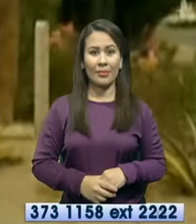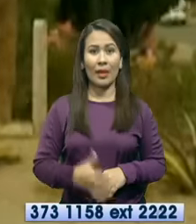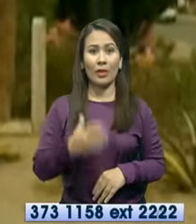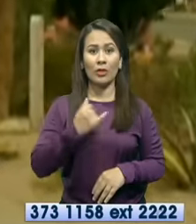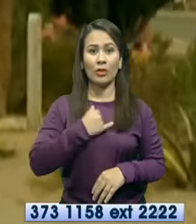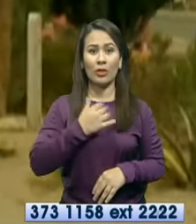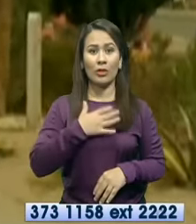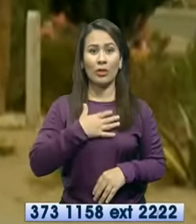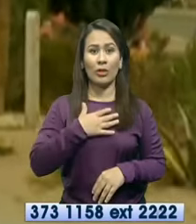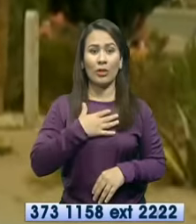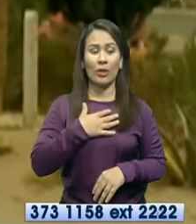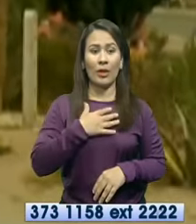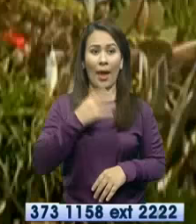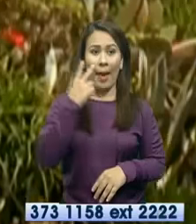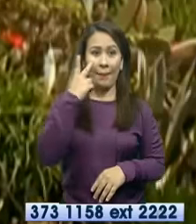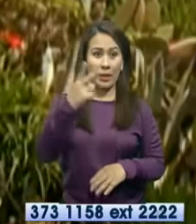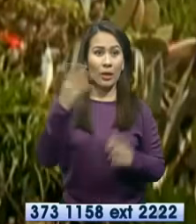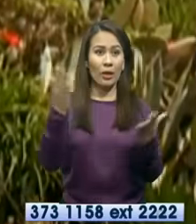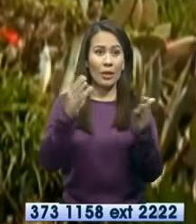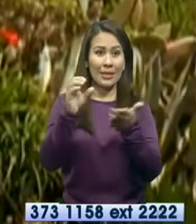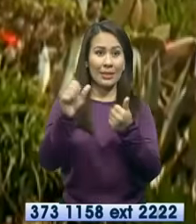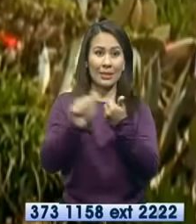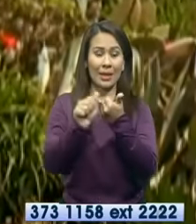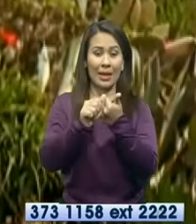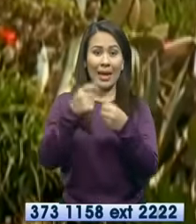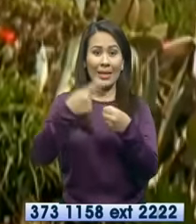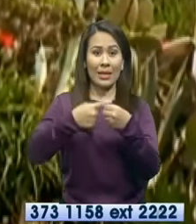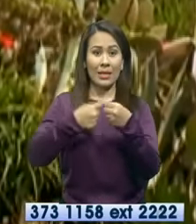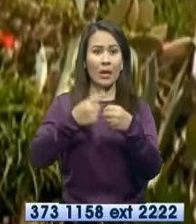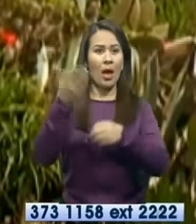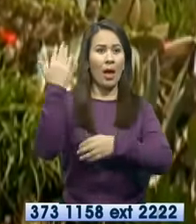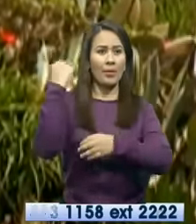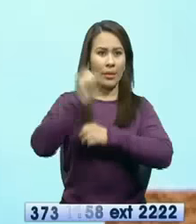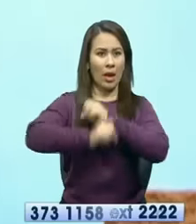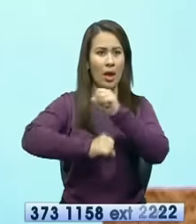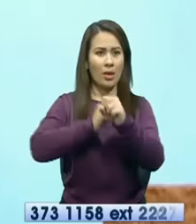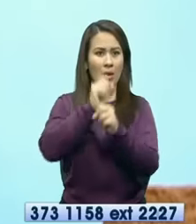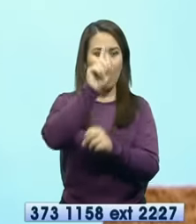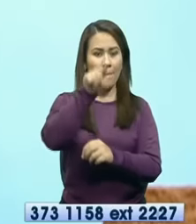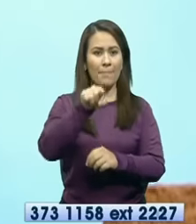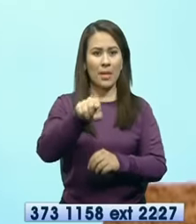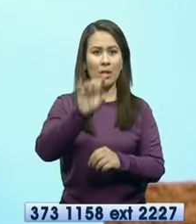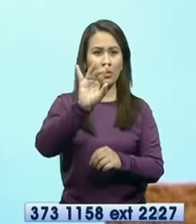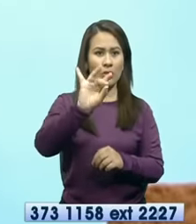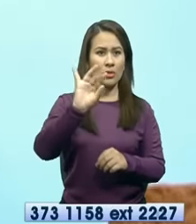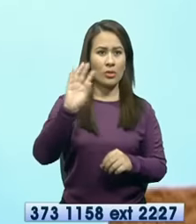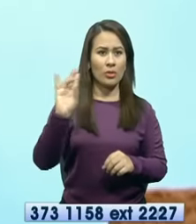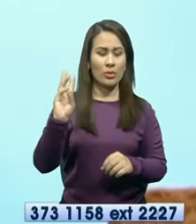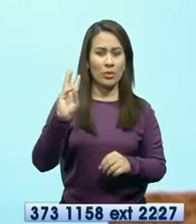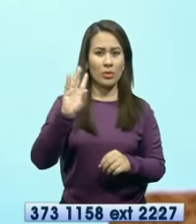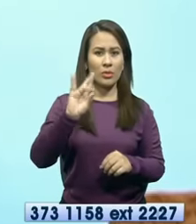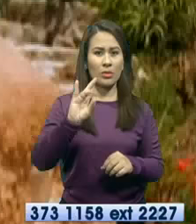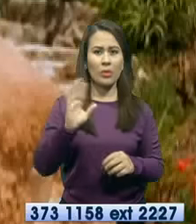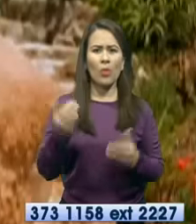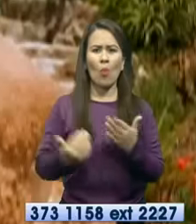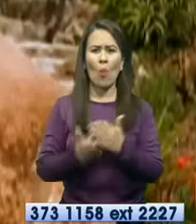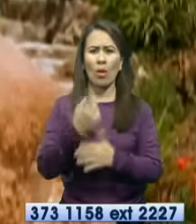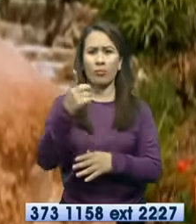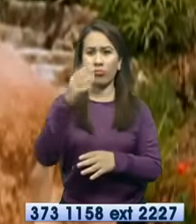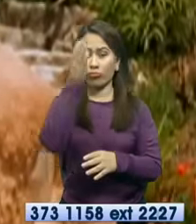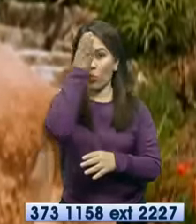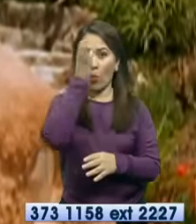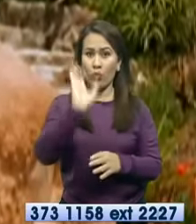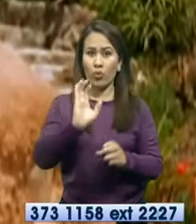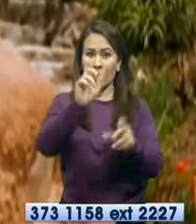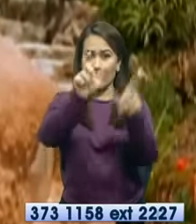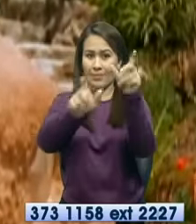En la periferia de la ciudad de Quito, construido en el año 1989, se ha mantenido en el tiempo como una forma de rescatar la cultura de